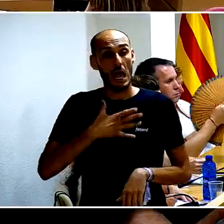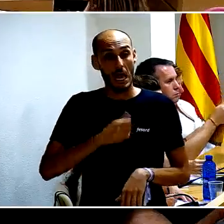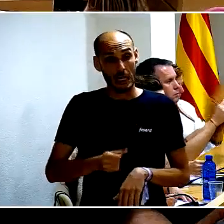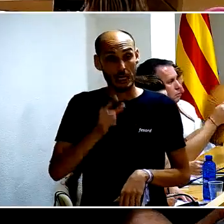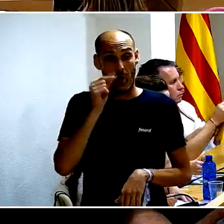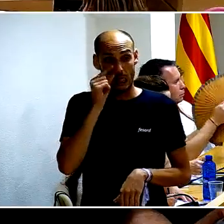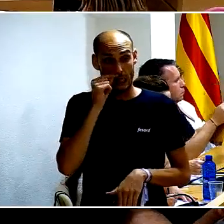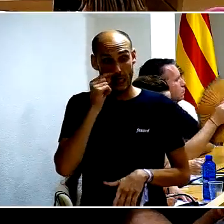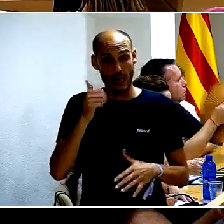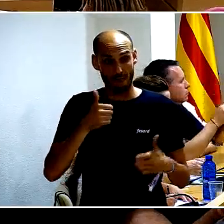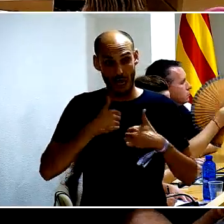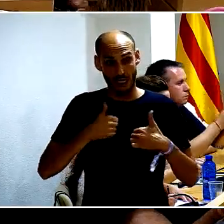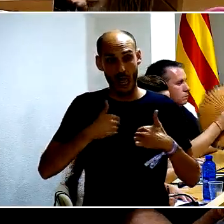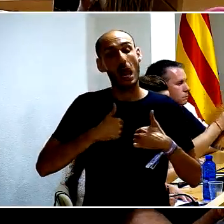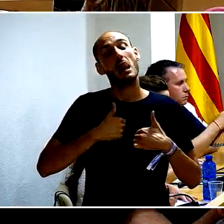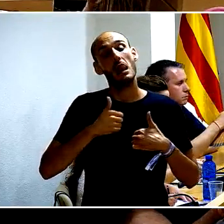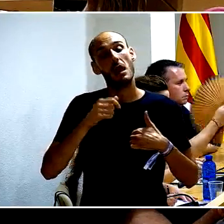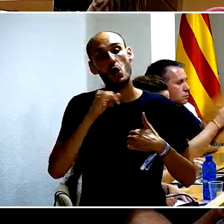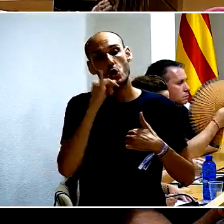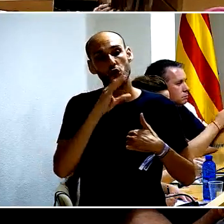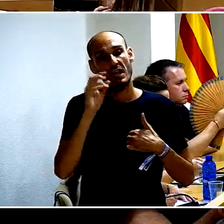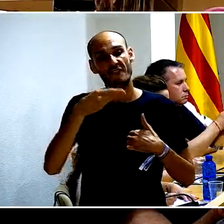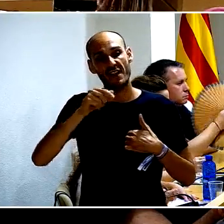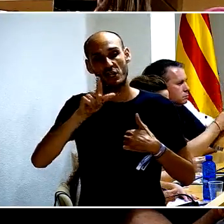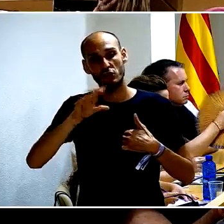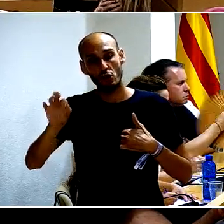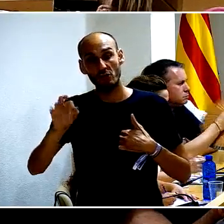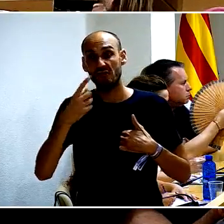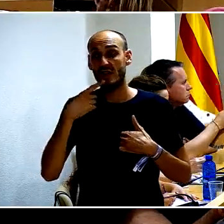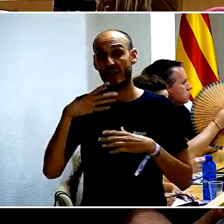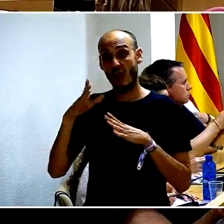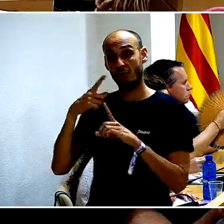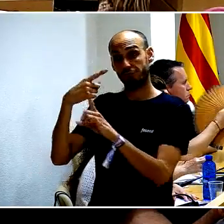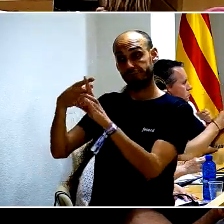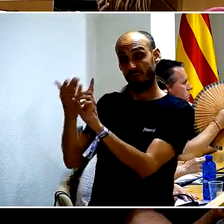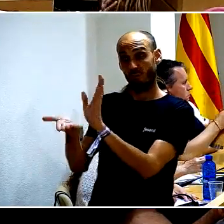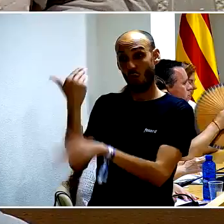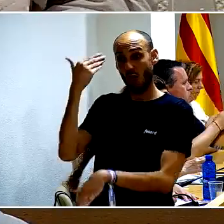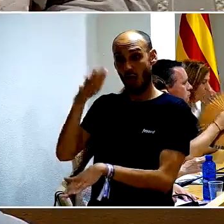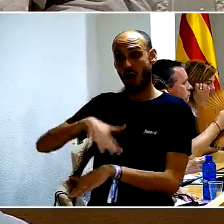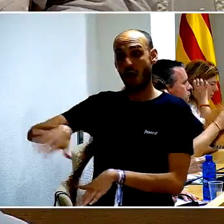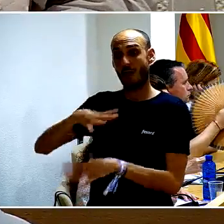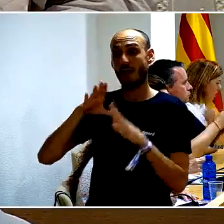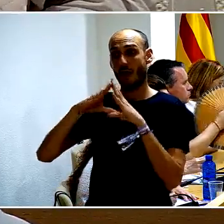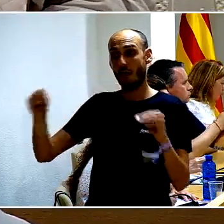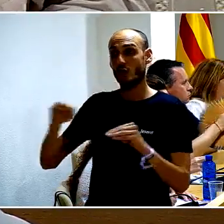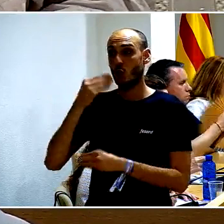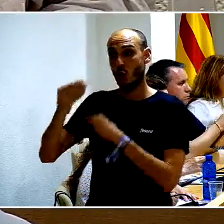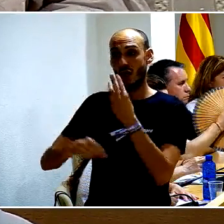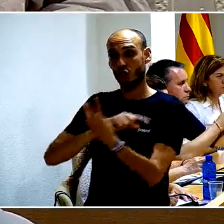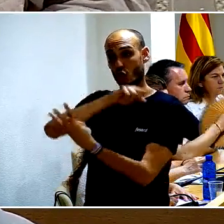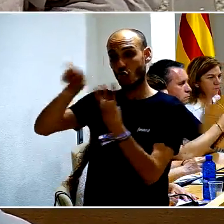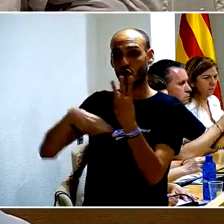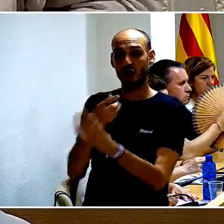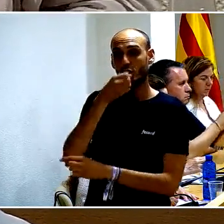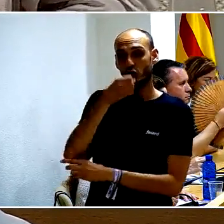PSOE, ha lamentado este viernes el derribo de la cruz de la Plaza de la Vall d'Uxó, llevado a cabo por el gobierno tripartito municipal de PSOE, Compromís y